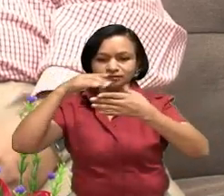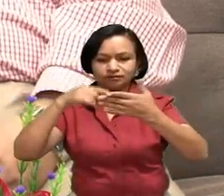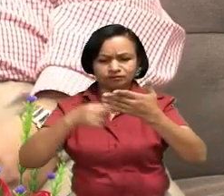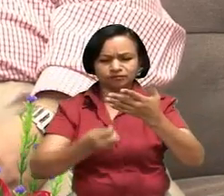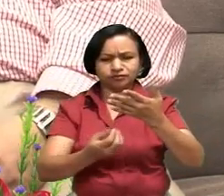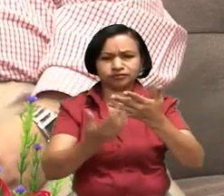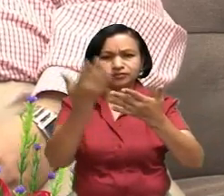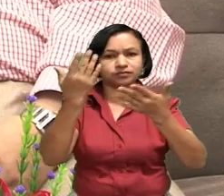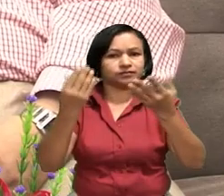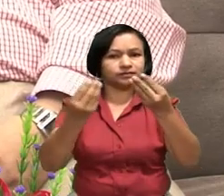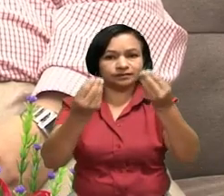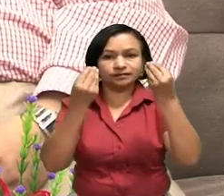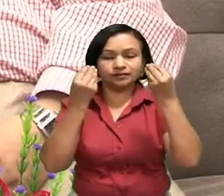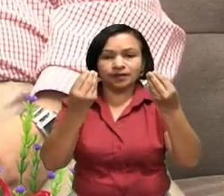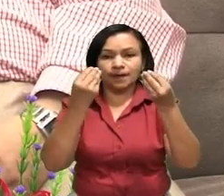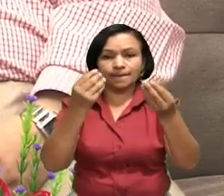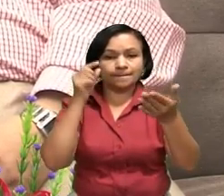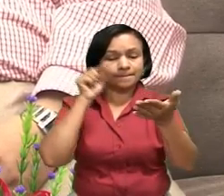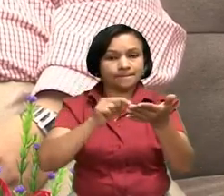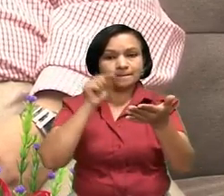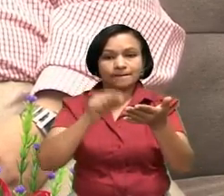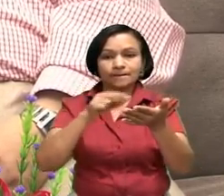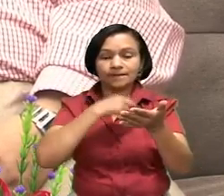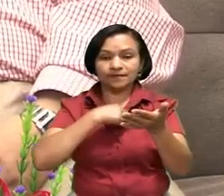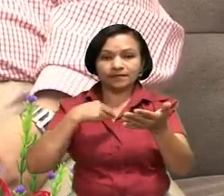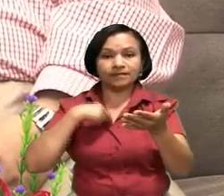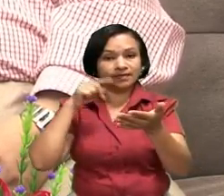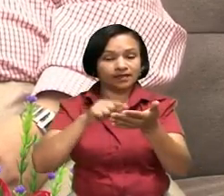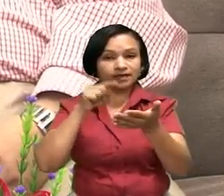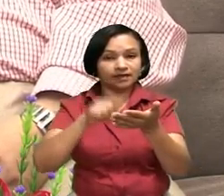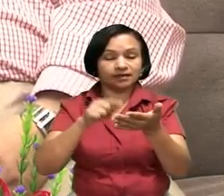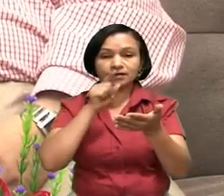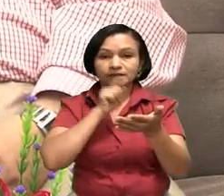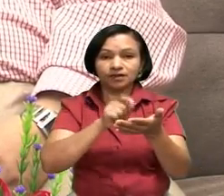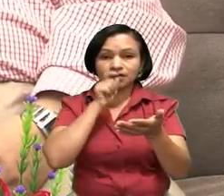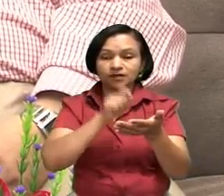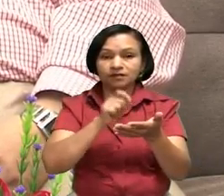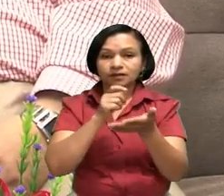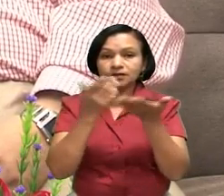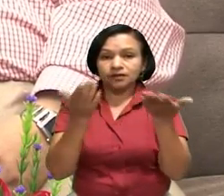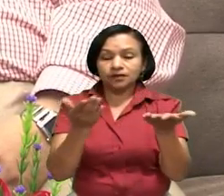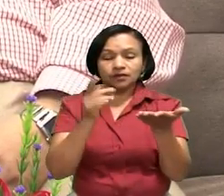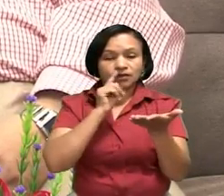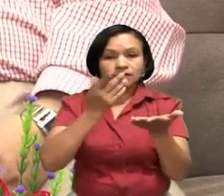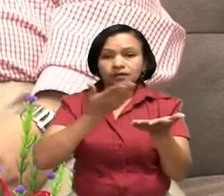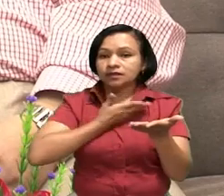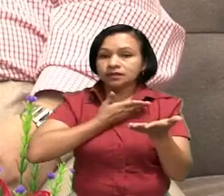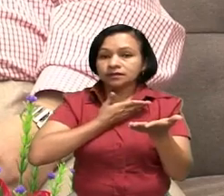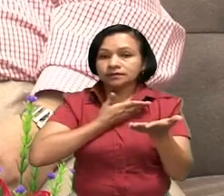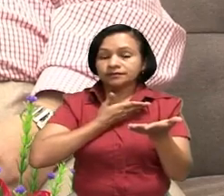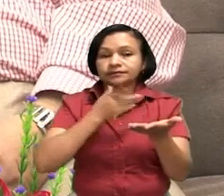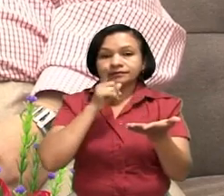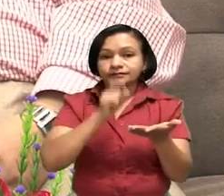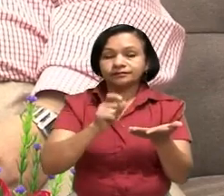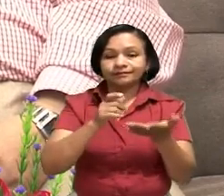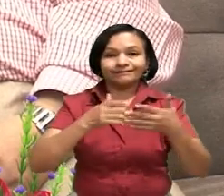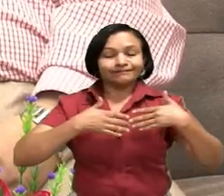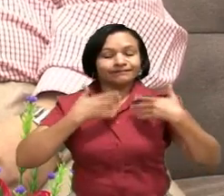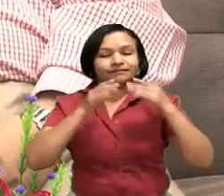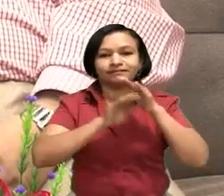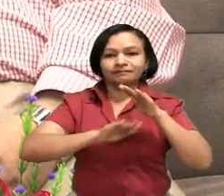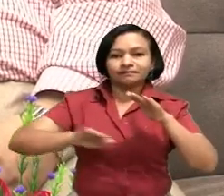es que kafka pulsada esa que dan a action cada me gusta o no me gusta o me encanta